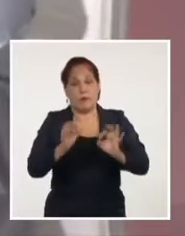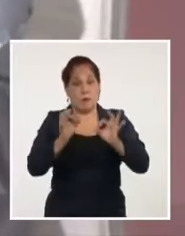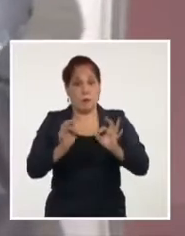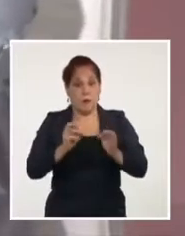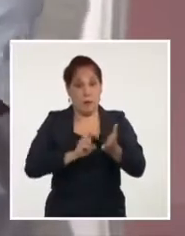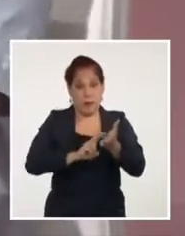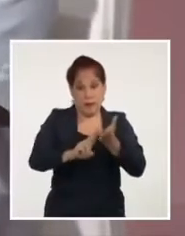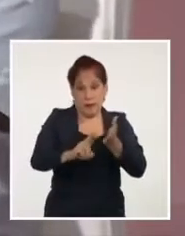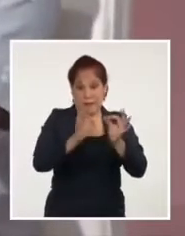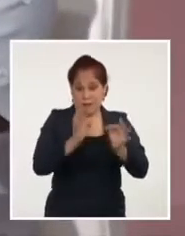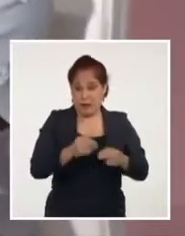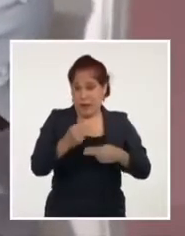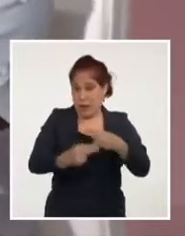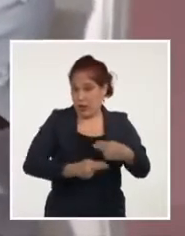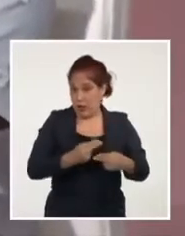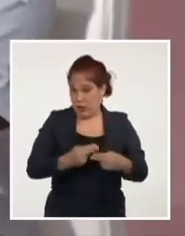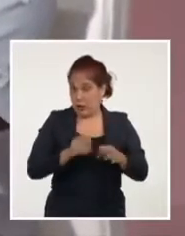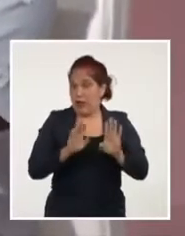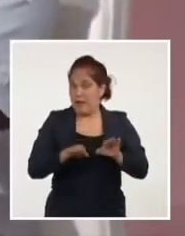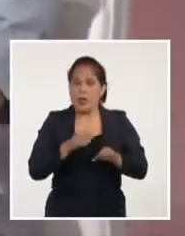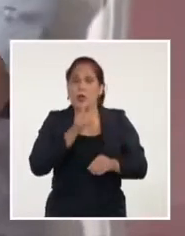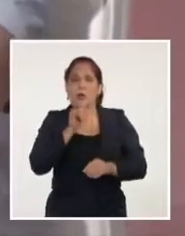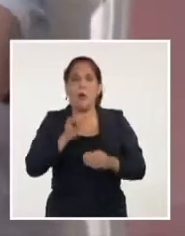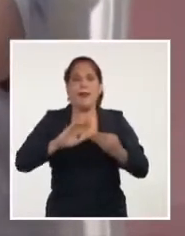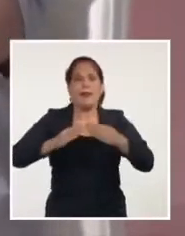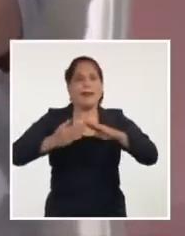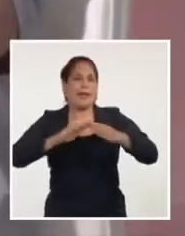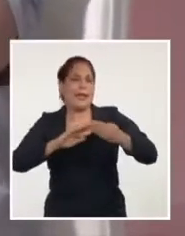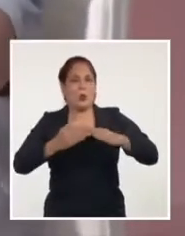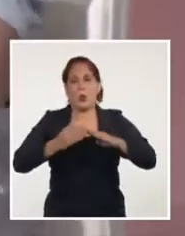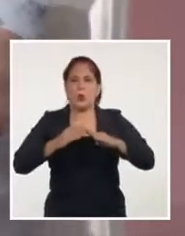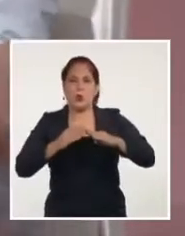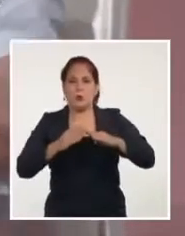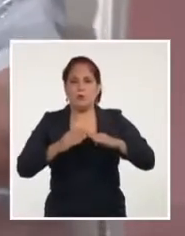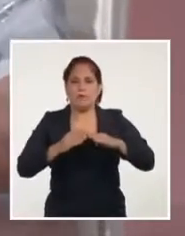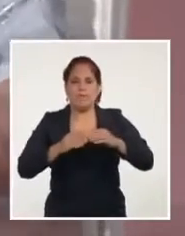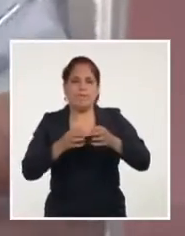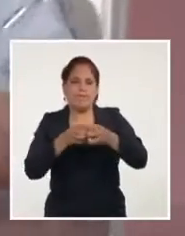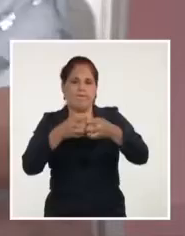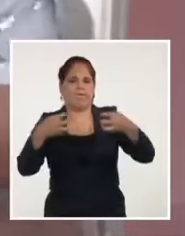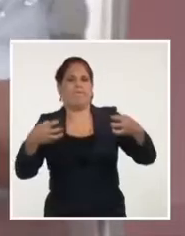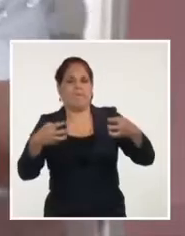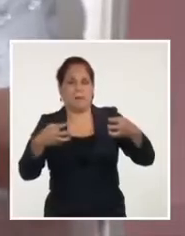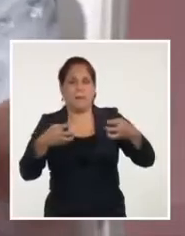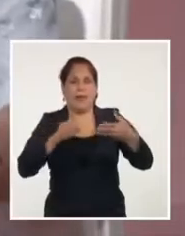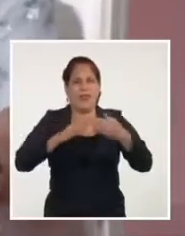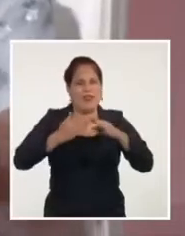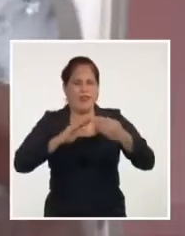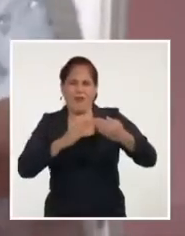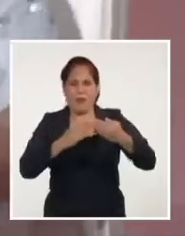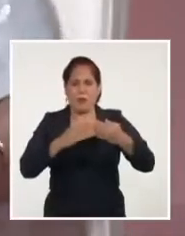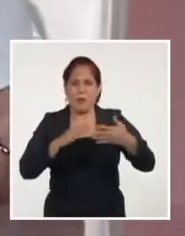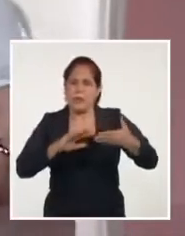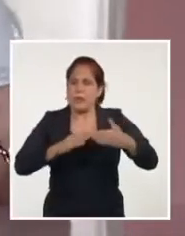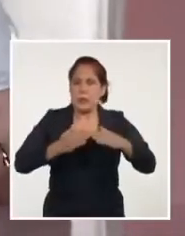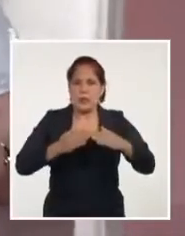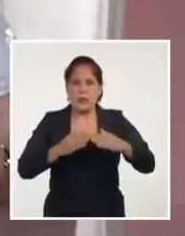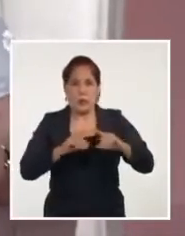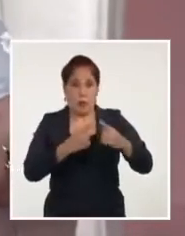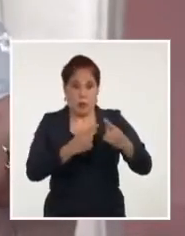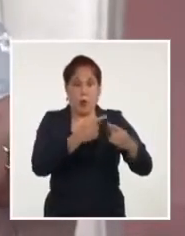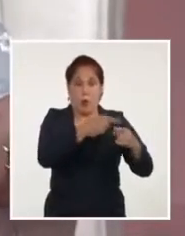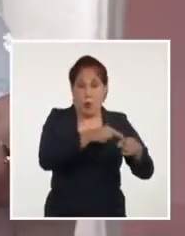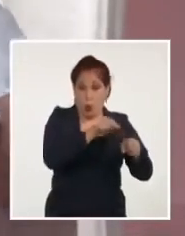que construye, y ahí siempre ha habido como que son los dos polos de producción comunicativa que siempre han tenido sus grandes diferencias. Uno se